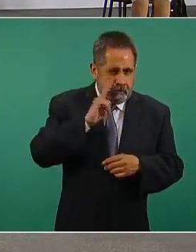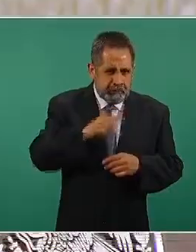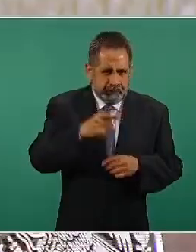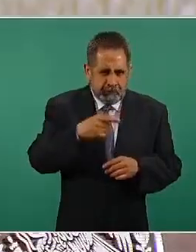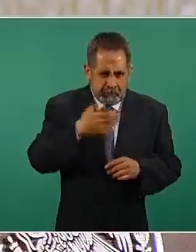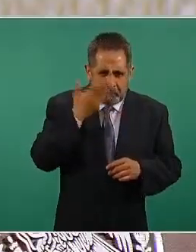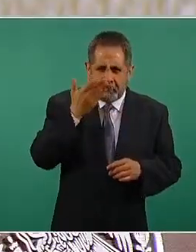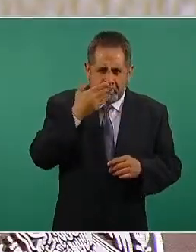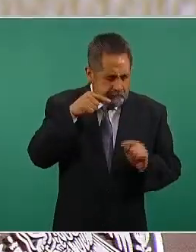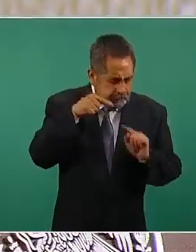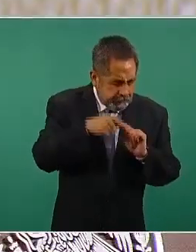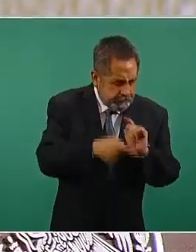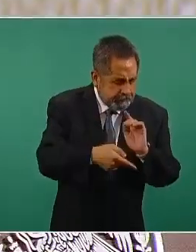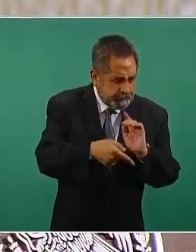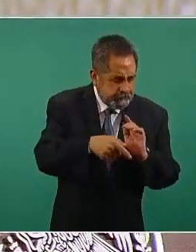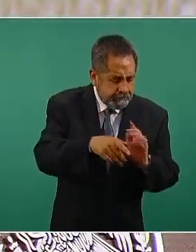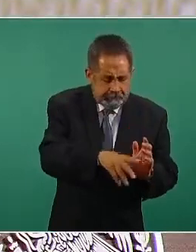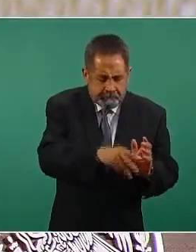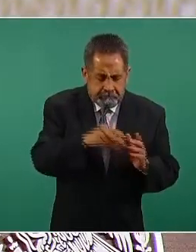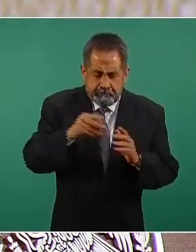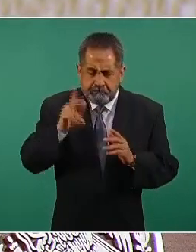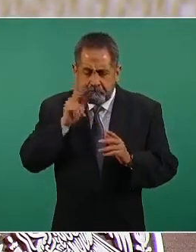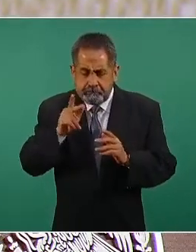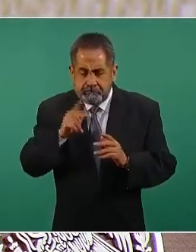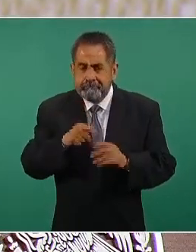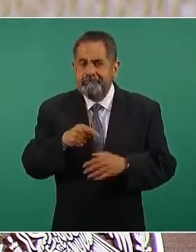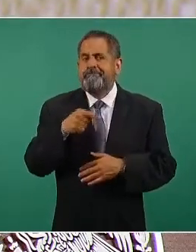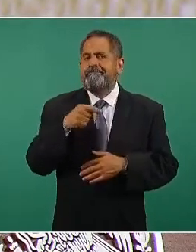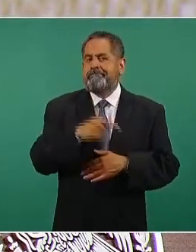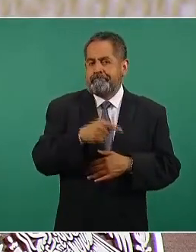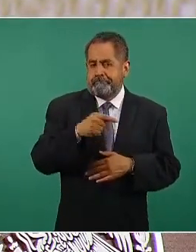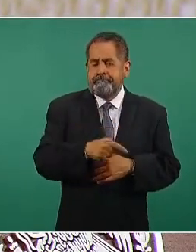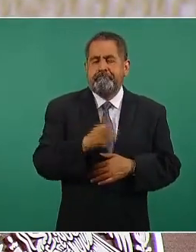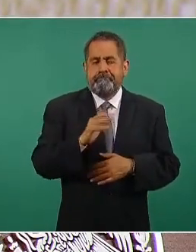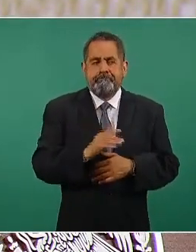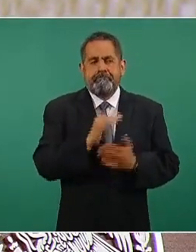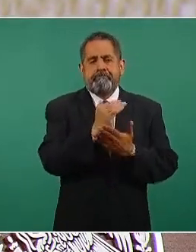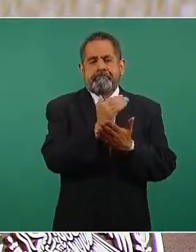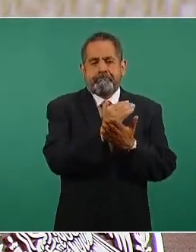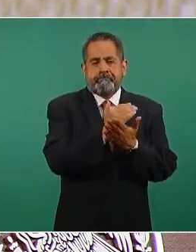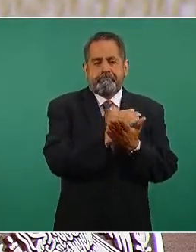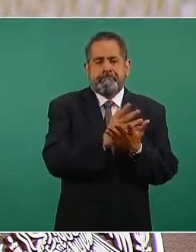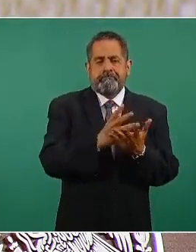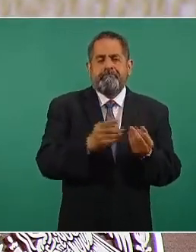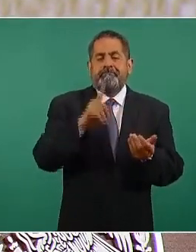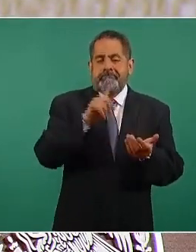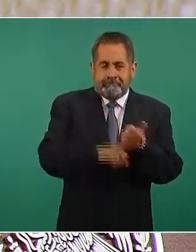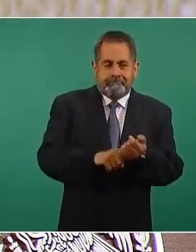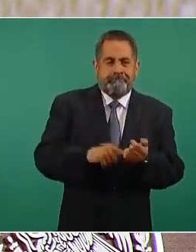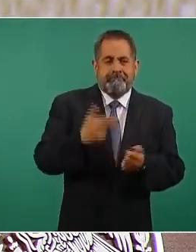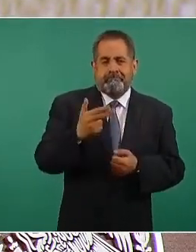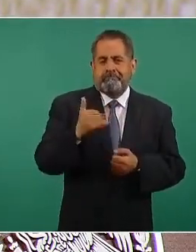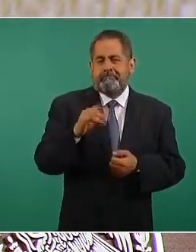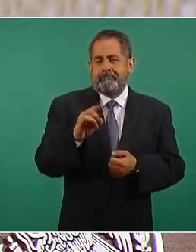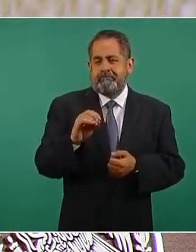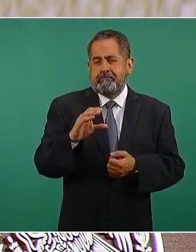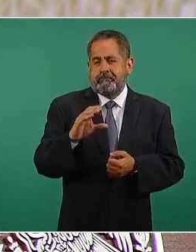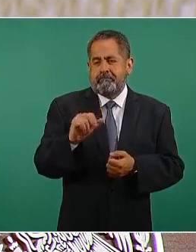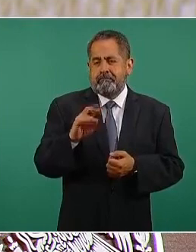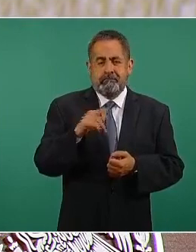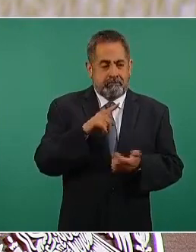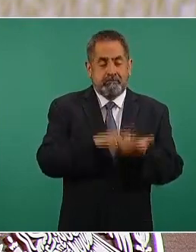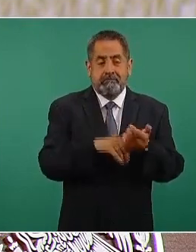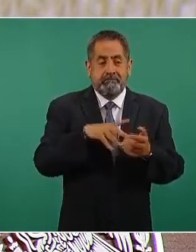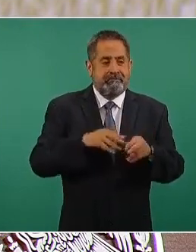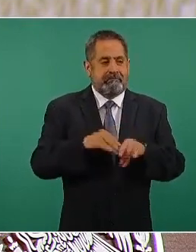combustible. Determina que existe tendencia a la baja de la presencia de este hidrocarburo. Como